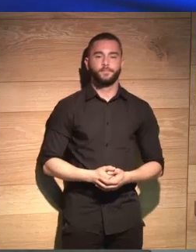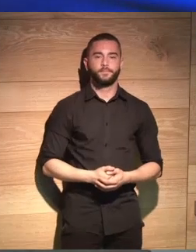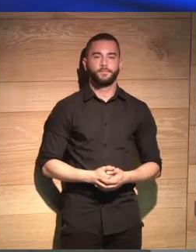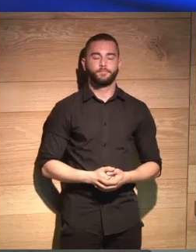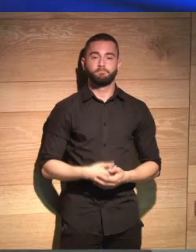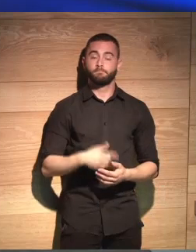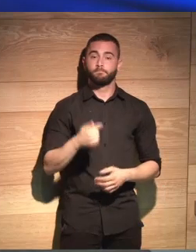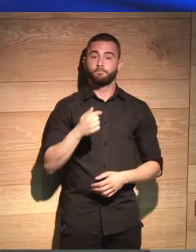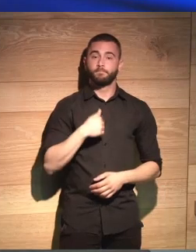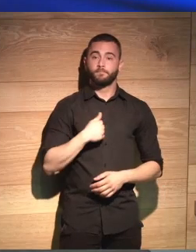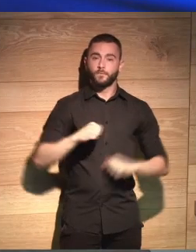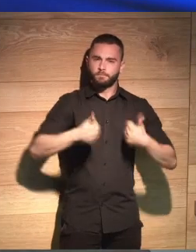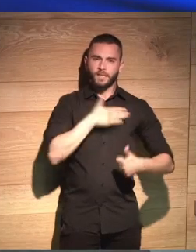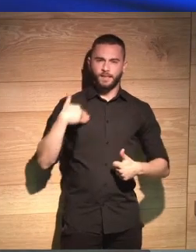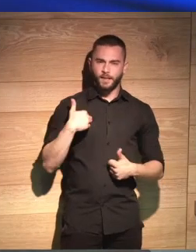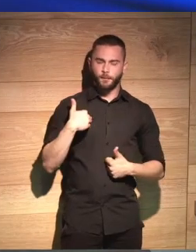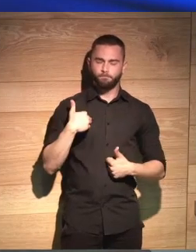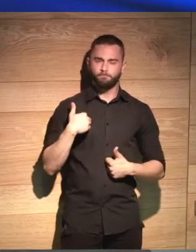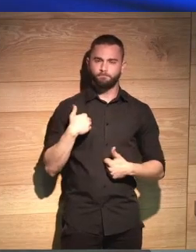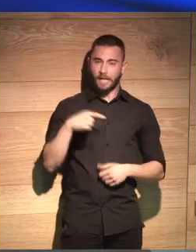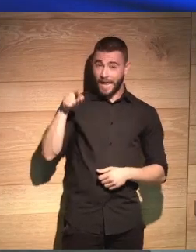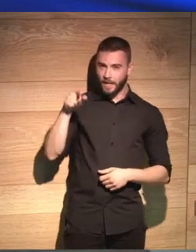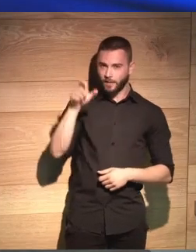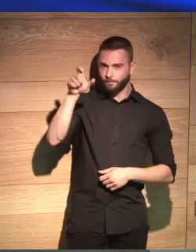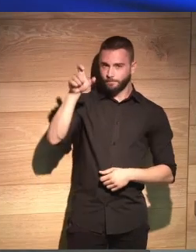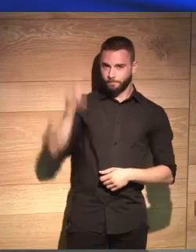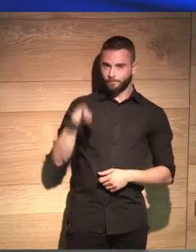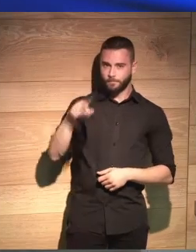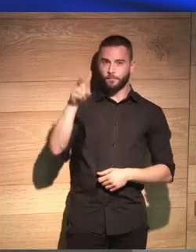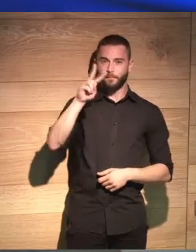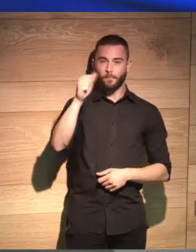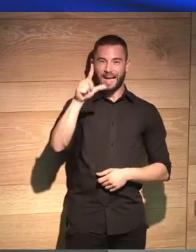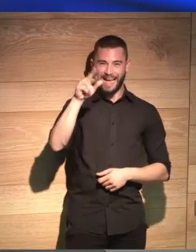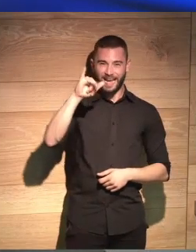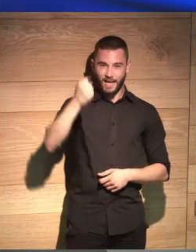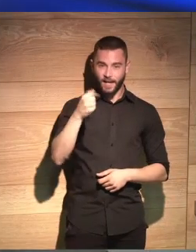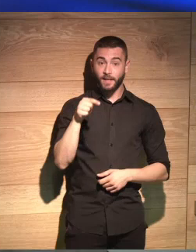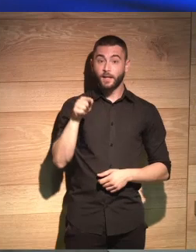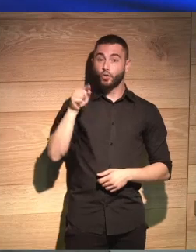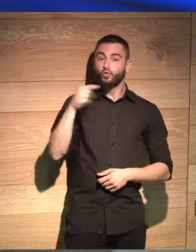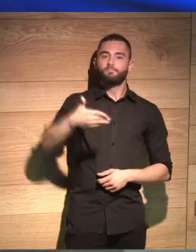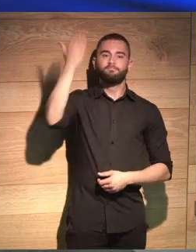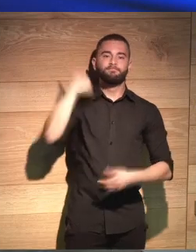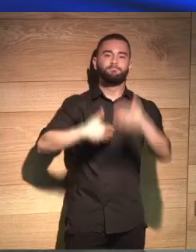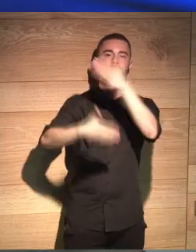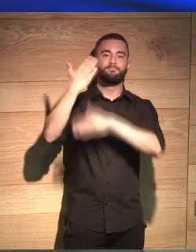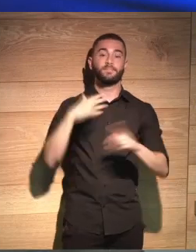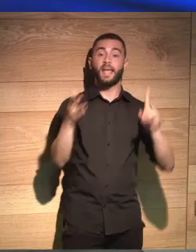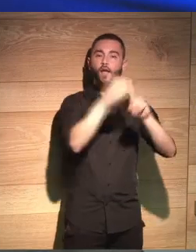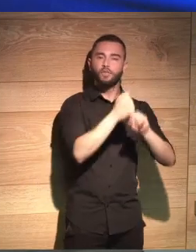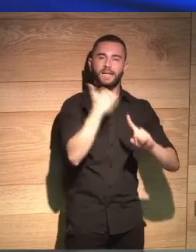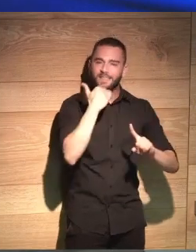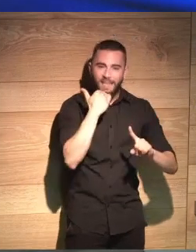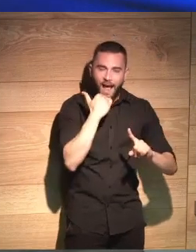Me gustaría empezar planteándote, Valeria, ¿qué ecos has encontrado o encontraste de ti